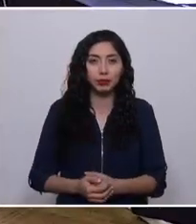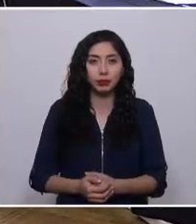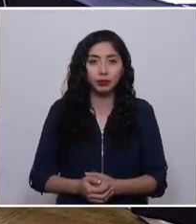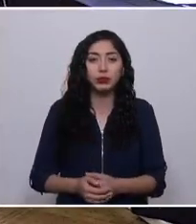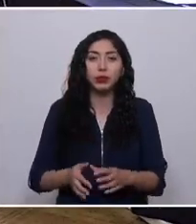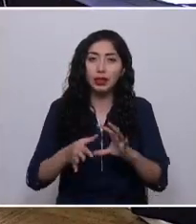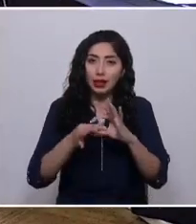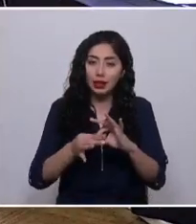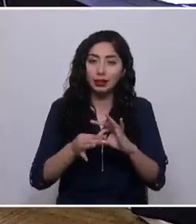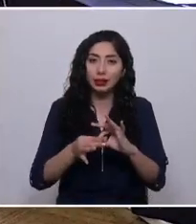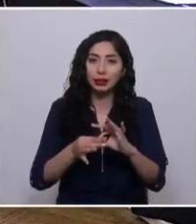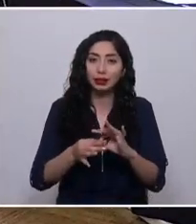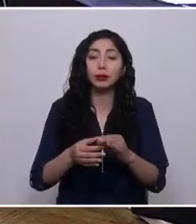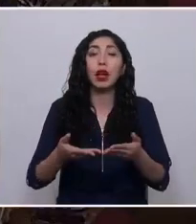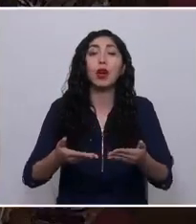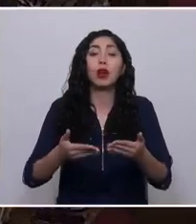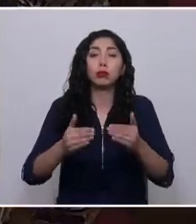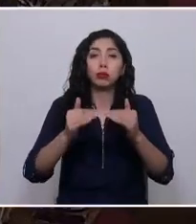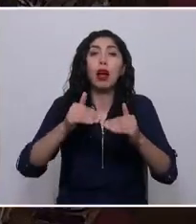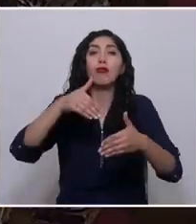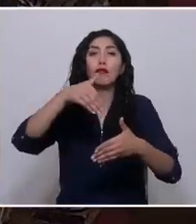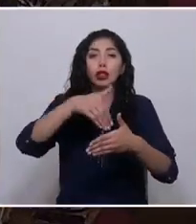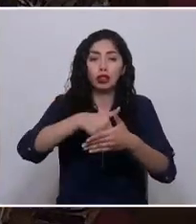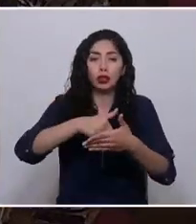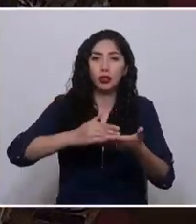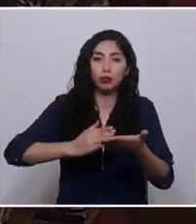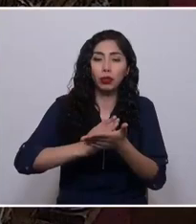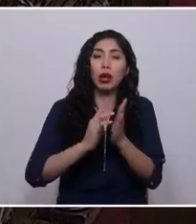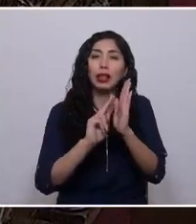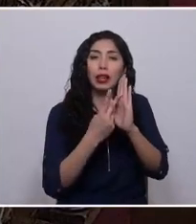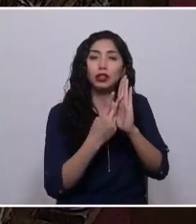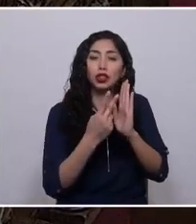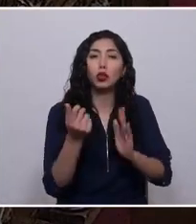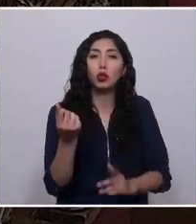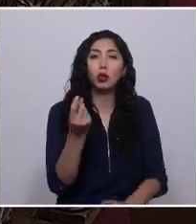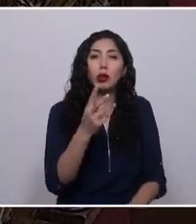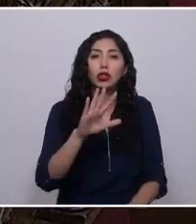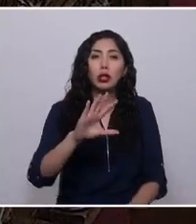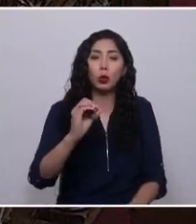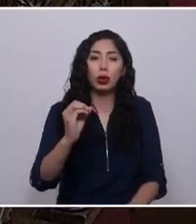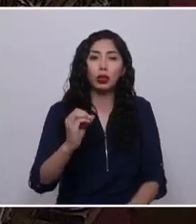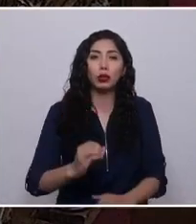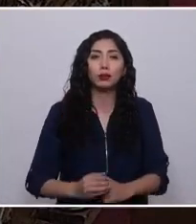Gracias. Se somete a votación la indicación número 50.